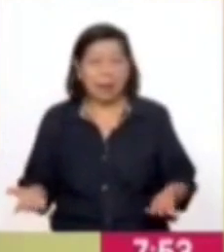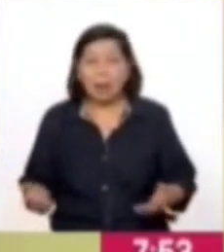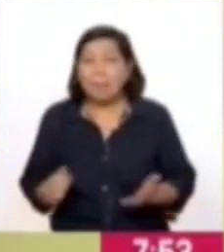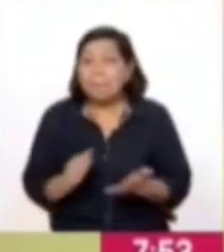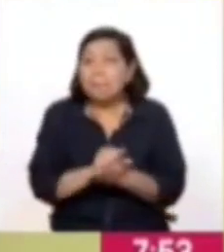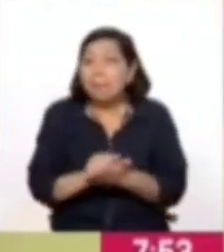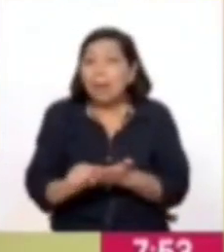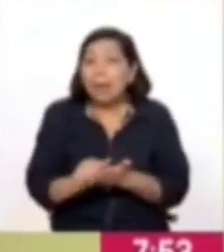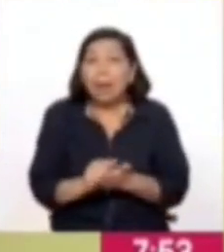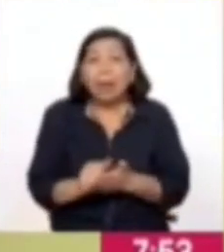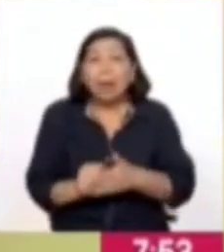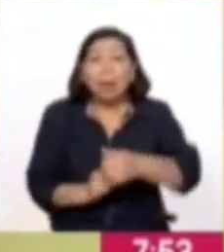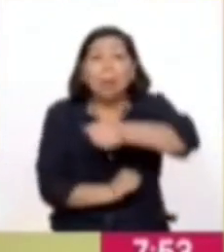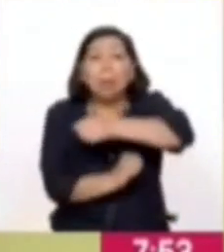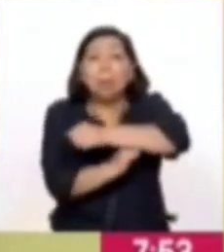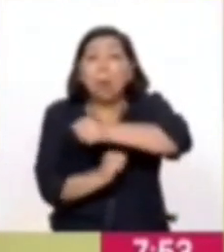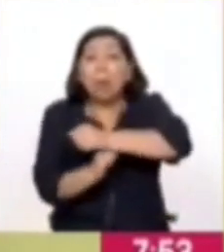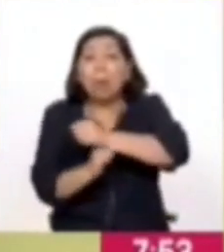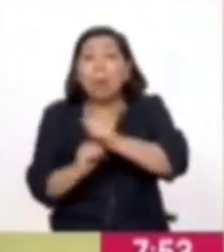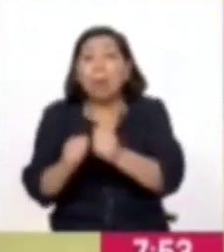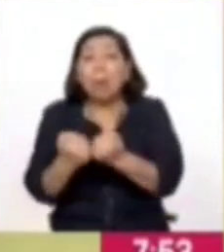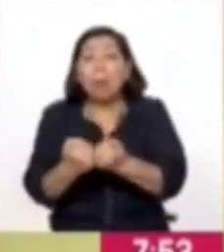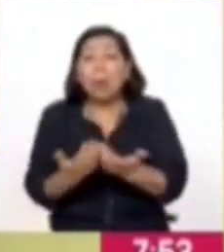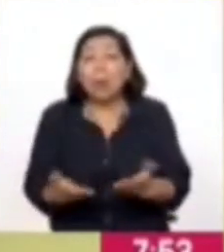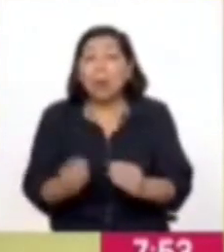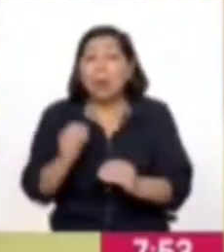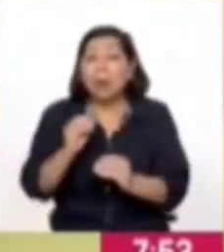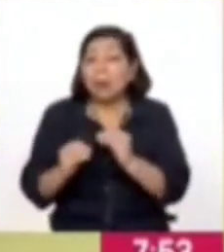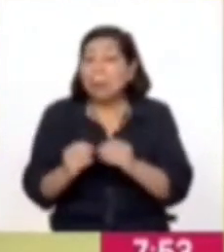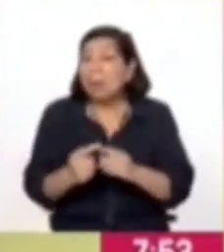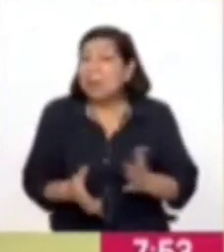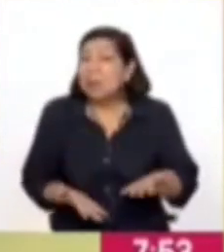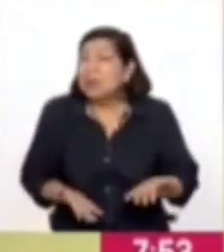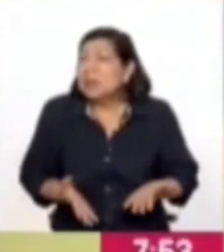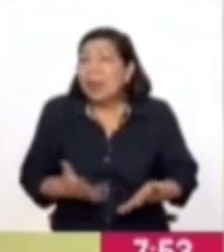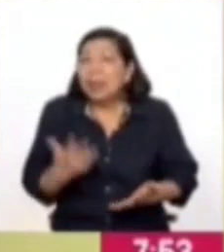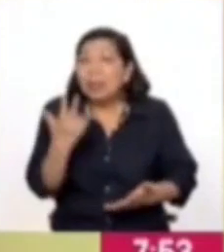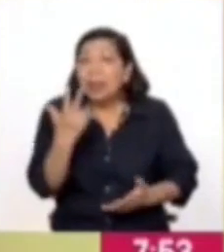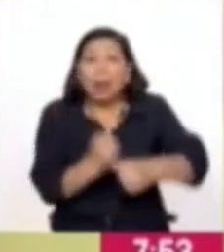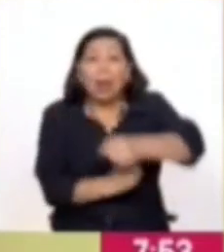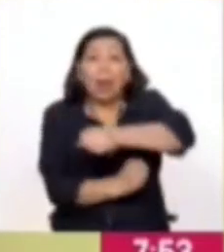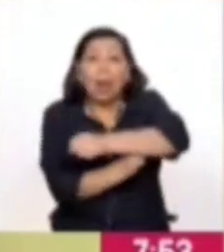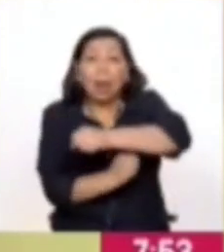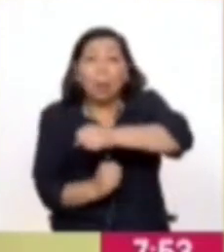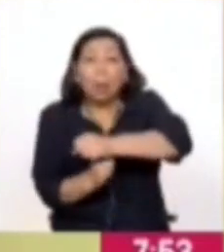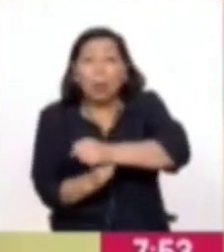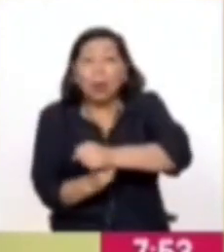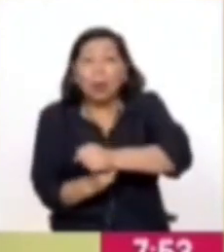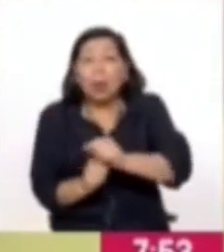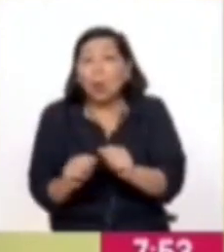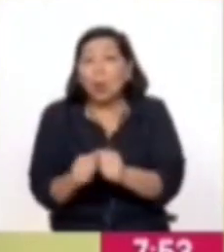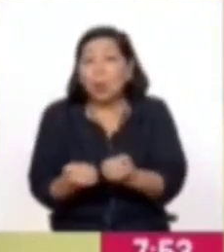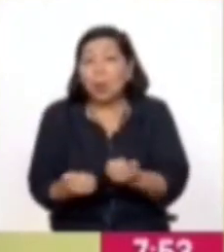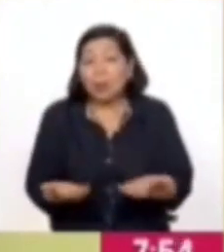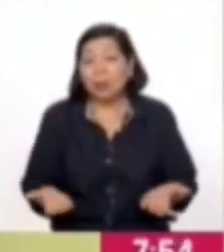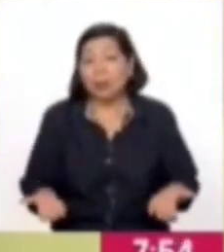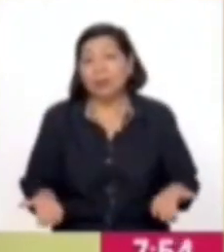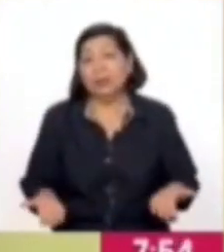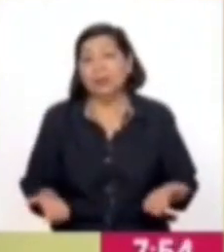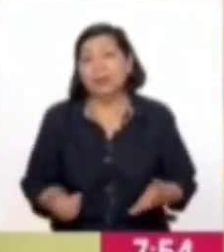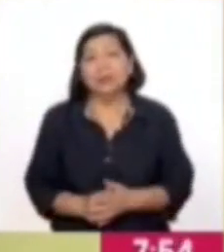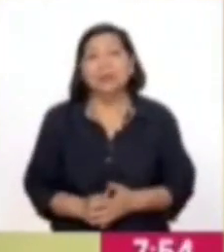hace meses que están destruidos, entonces los están reconstruyendo, pero no sé por qué tres puentes a la vez. Correcto. Eso también, ojalá